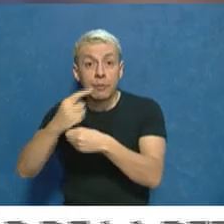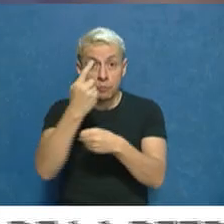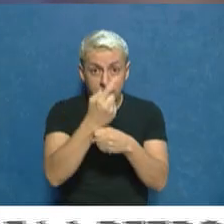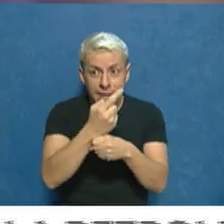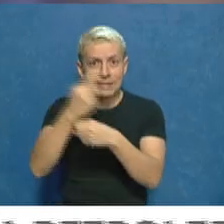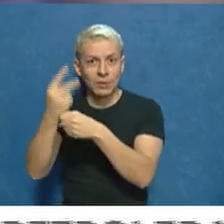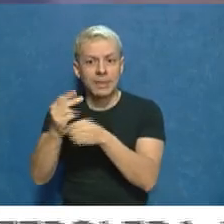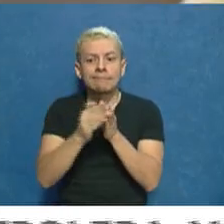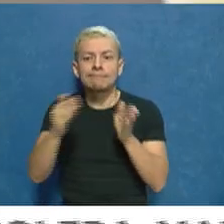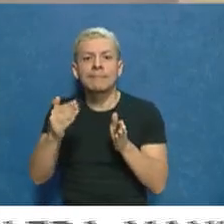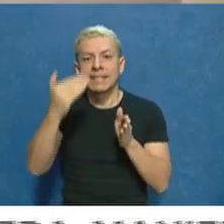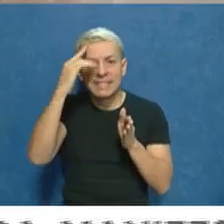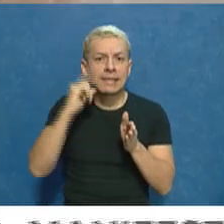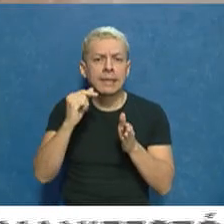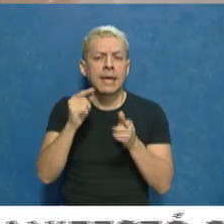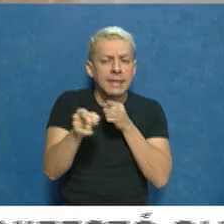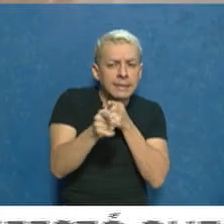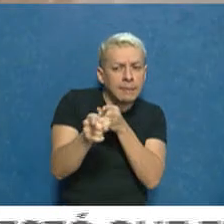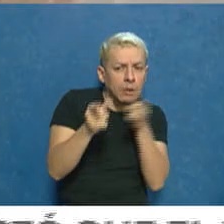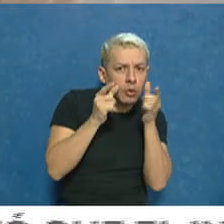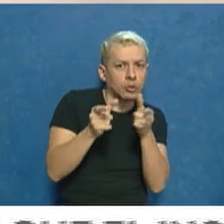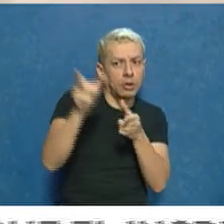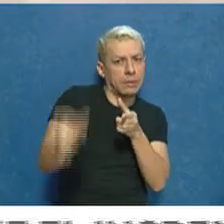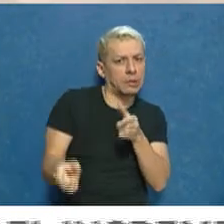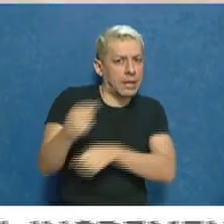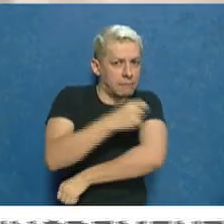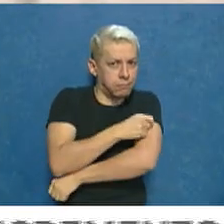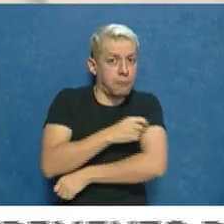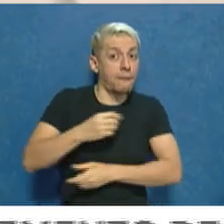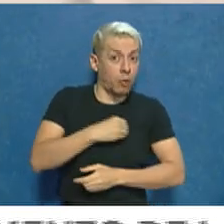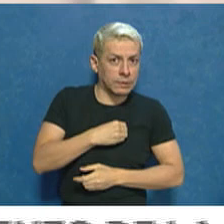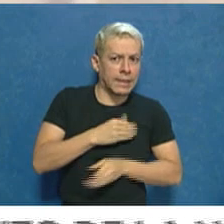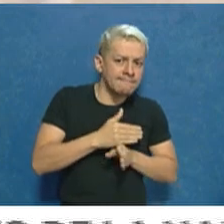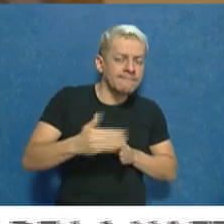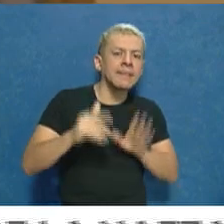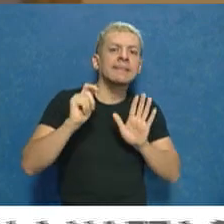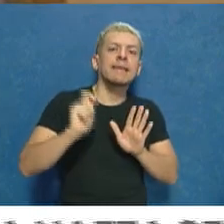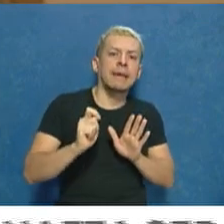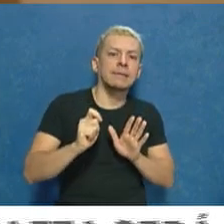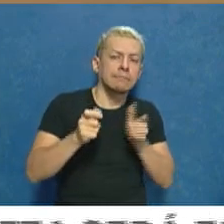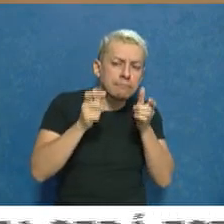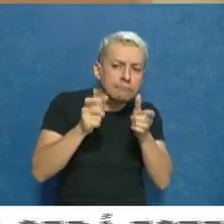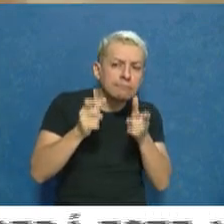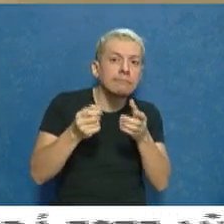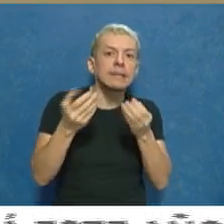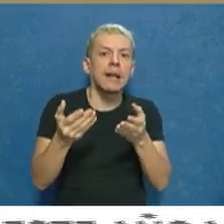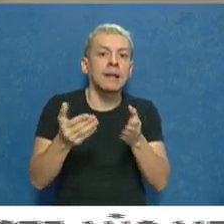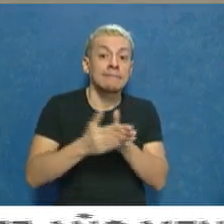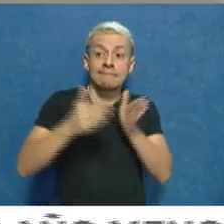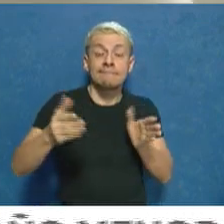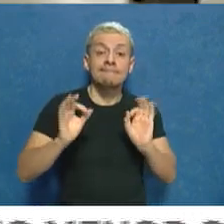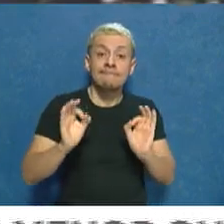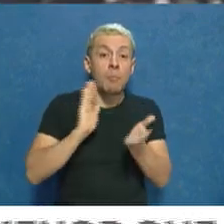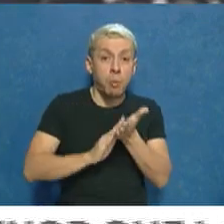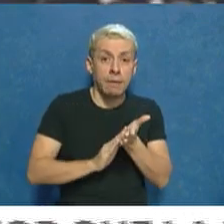15 días y se hace el seguimiento de la persona que es voluntaria durante 6 meses, que es cuando termina el